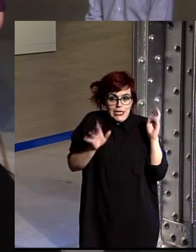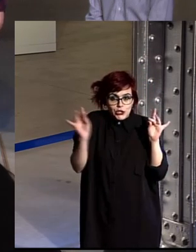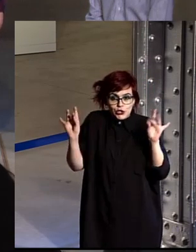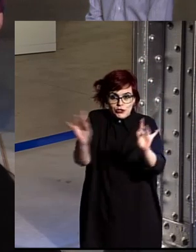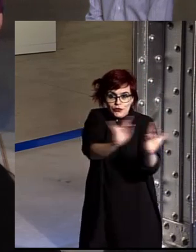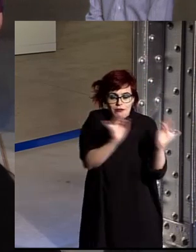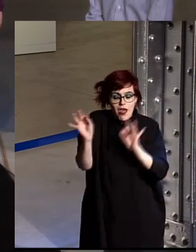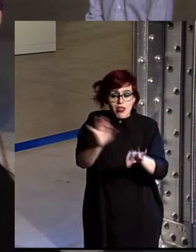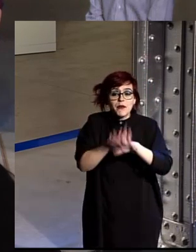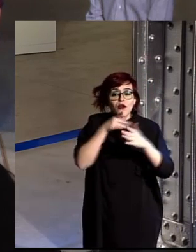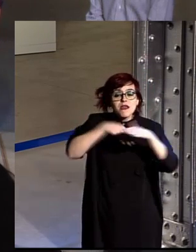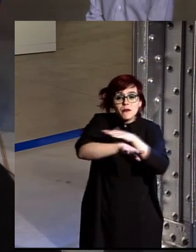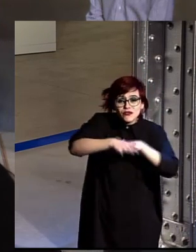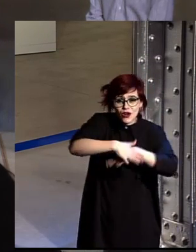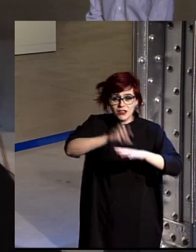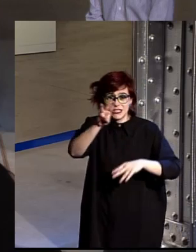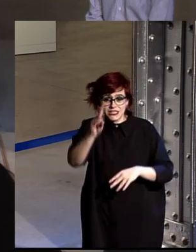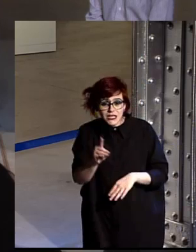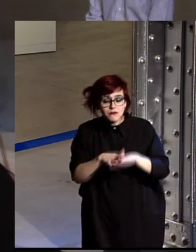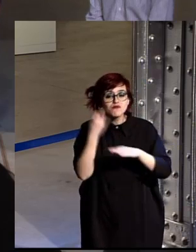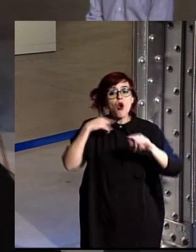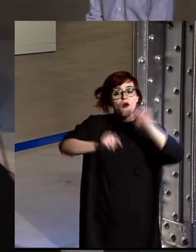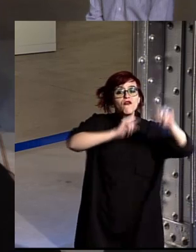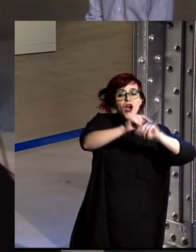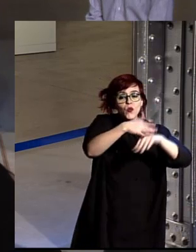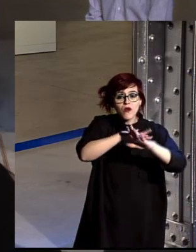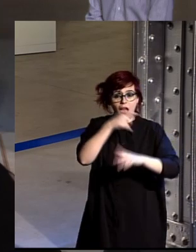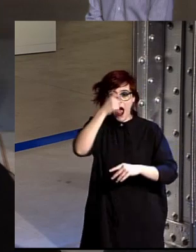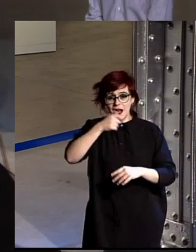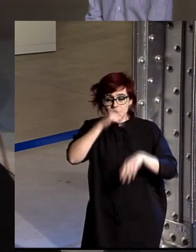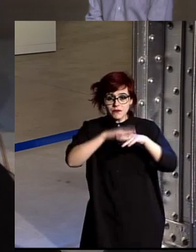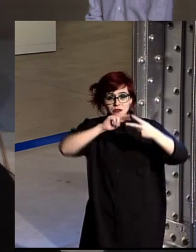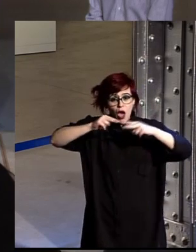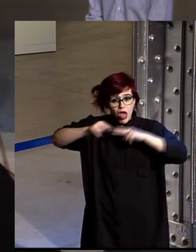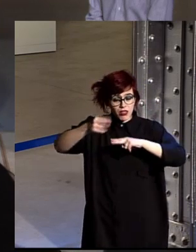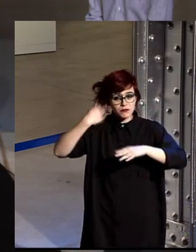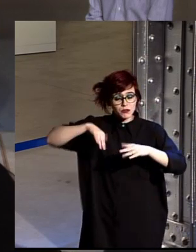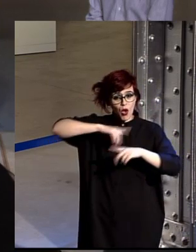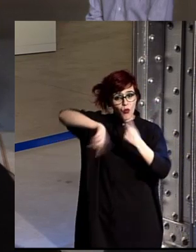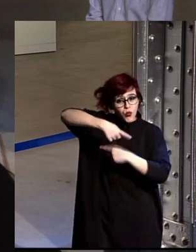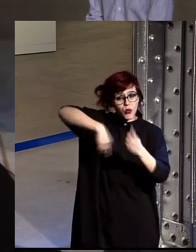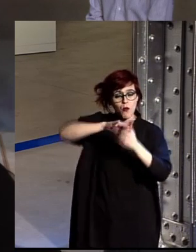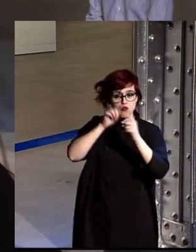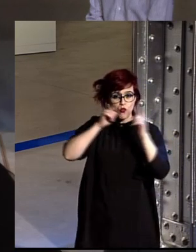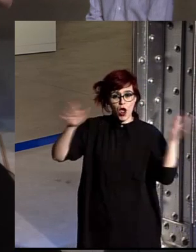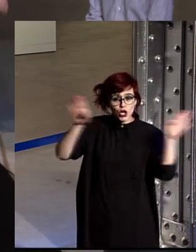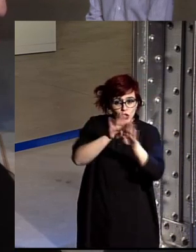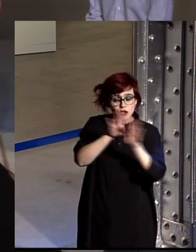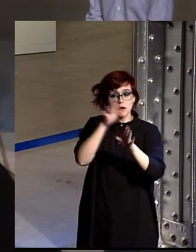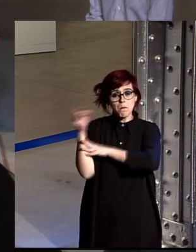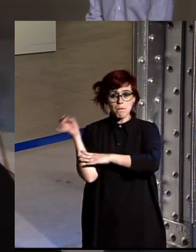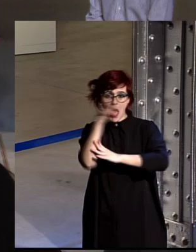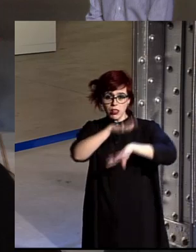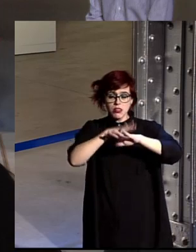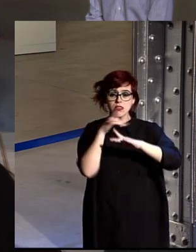también tenemos impresoras 3D, ahora mismo puedes coger la vacuna de la gripe, secuenciarlo en un secuenciador en una noche, mandarlo a la otra